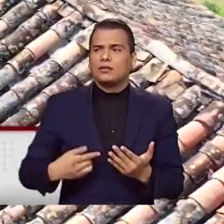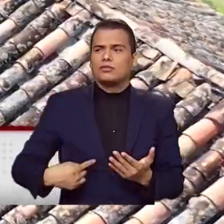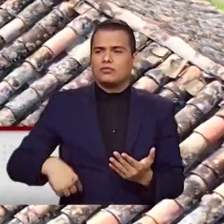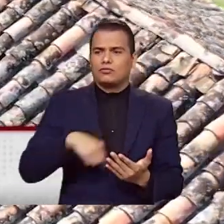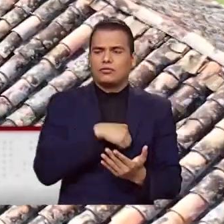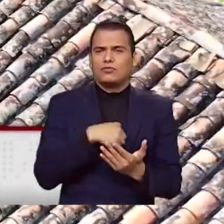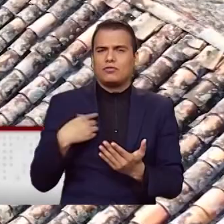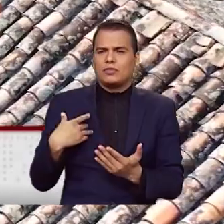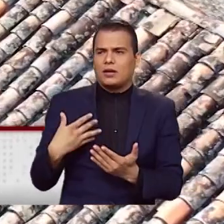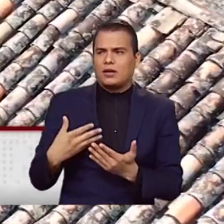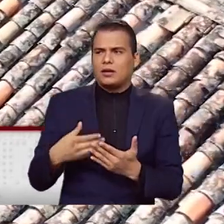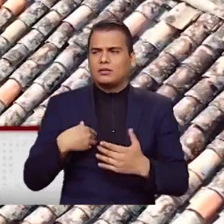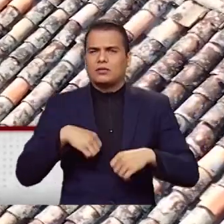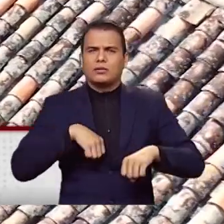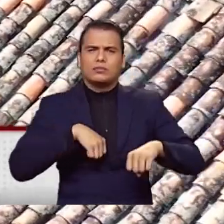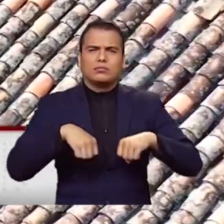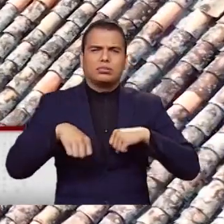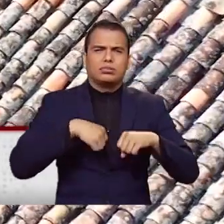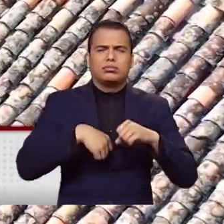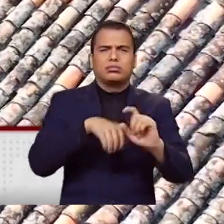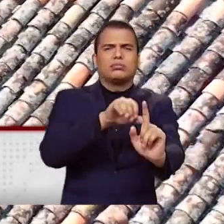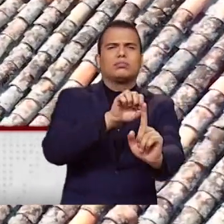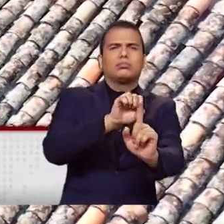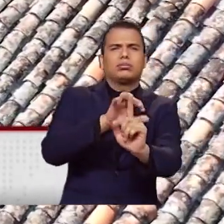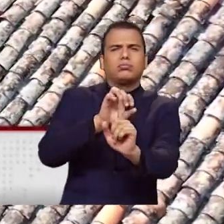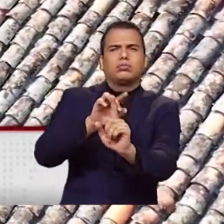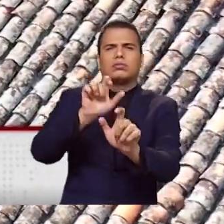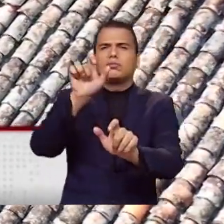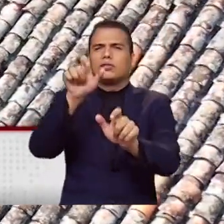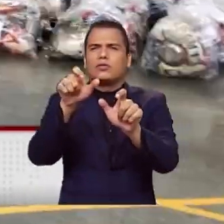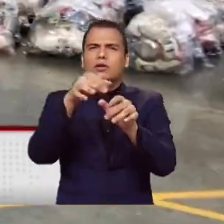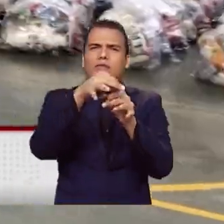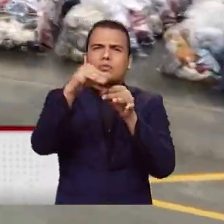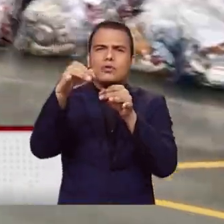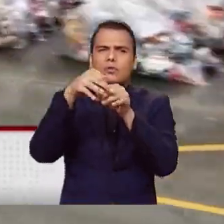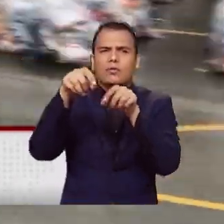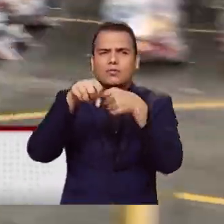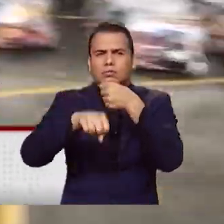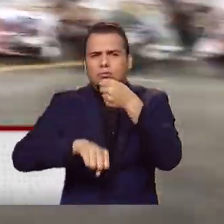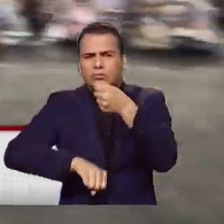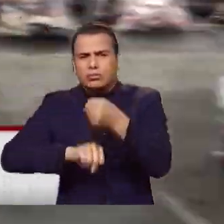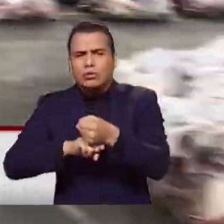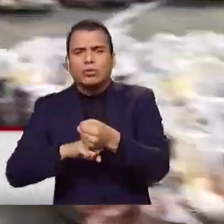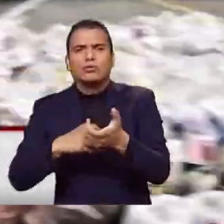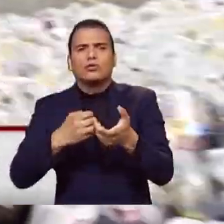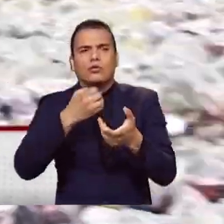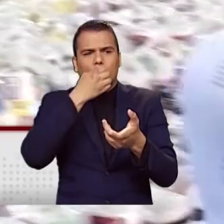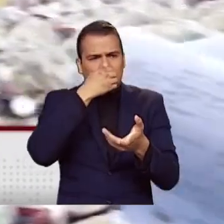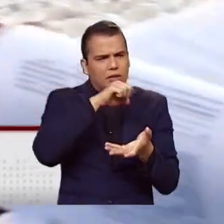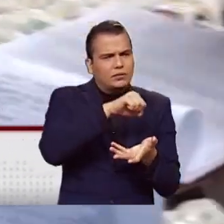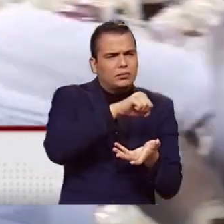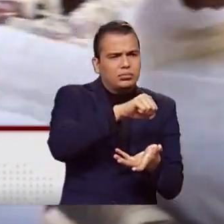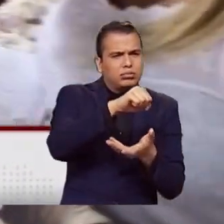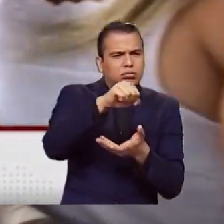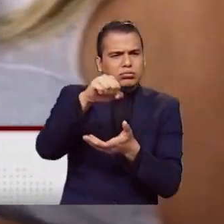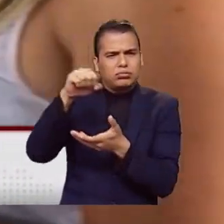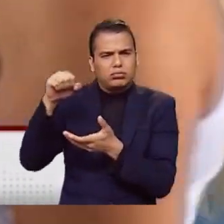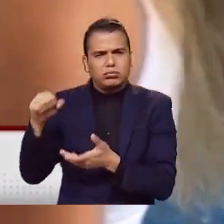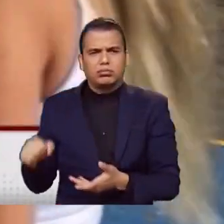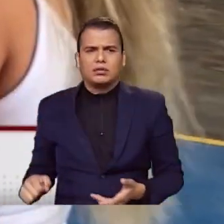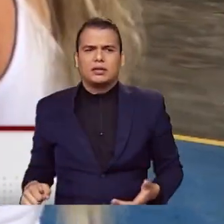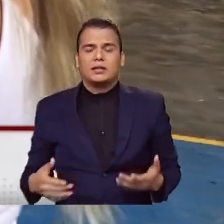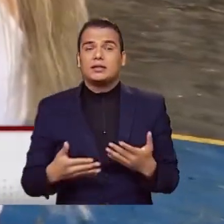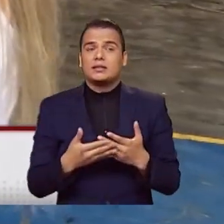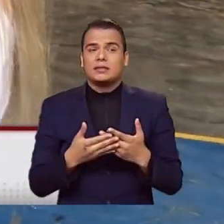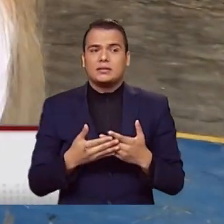ido a trabajar con la gente en la parte rural, a hacerles el acompañamiento, el tema de ayudas alimentarias, mirar y